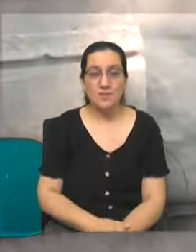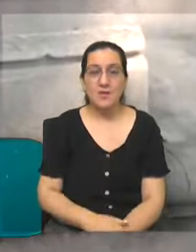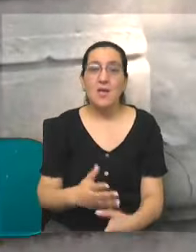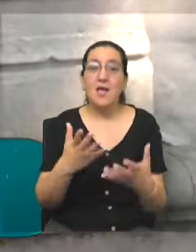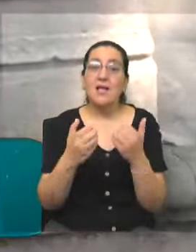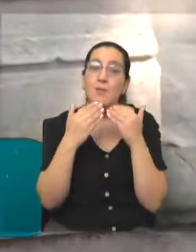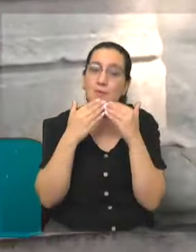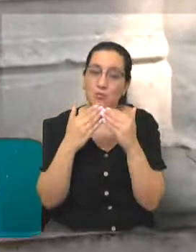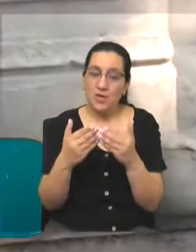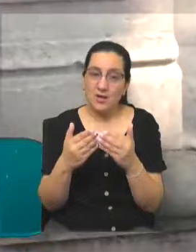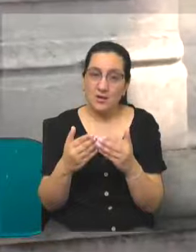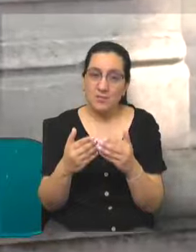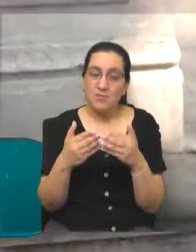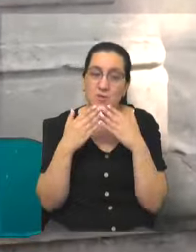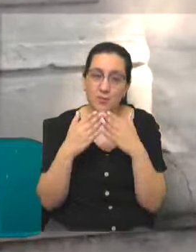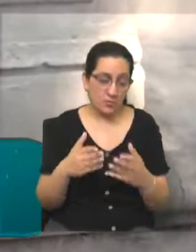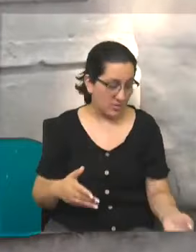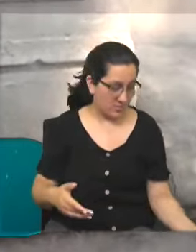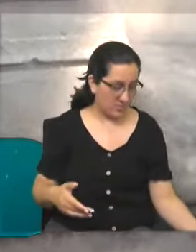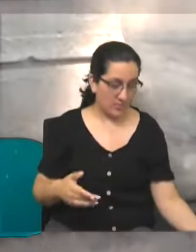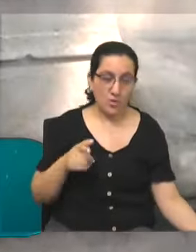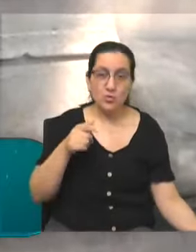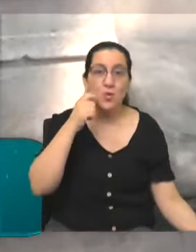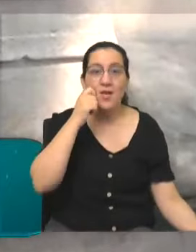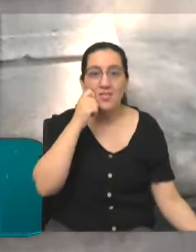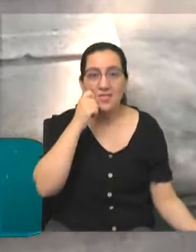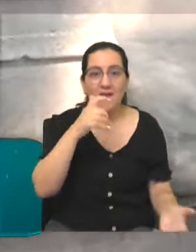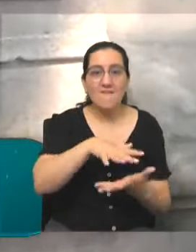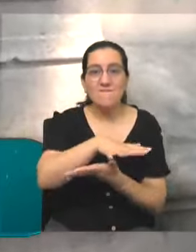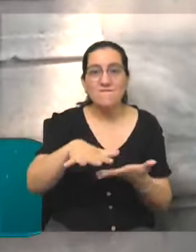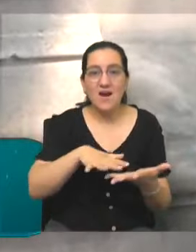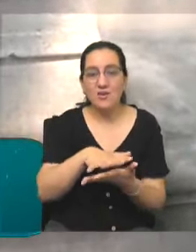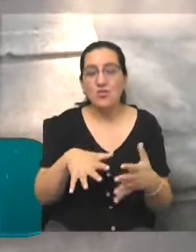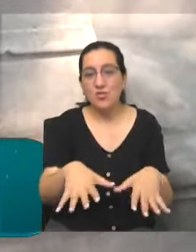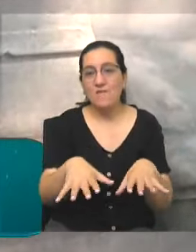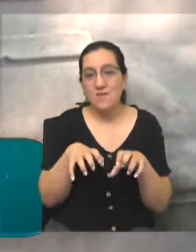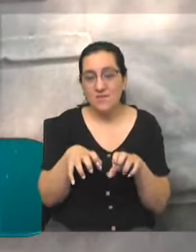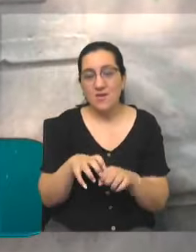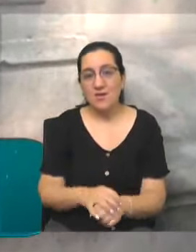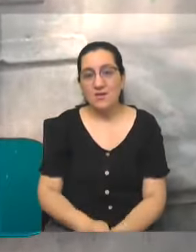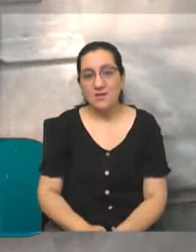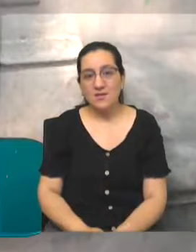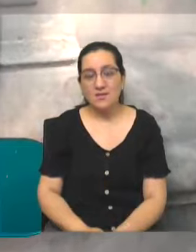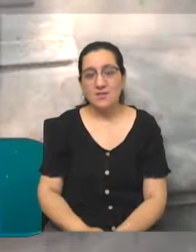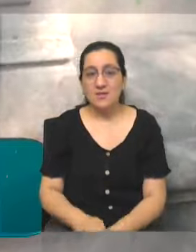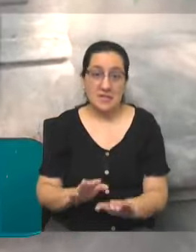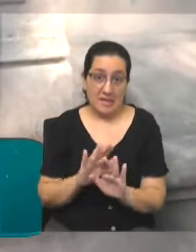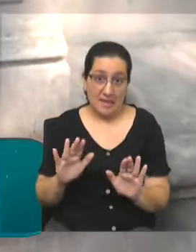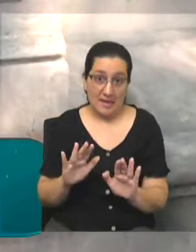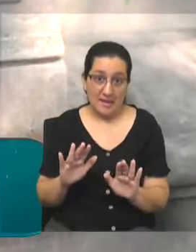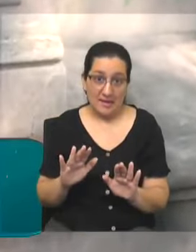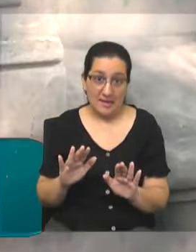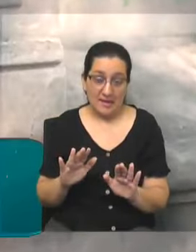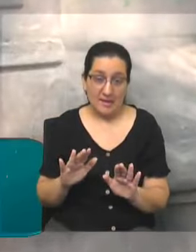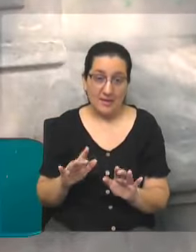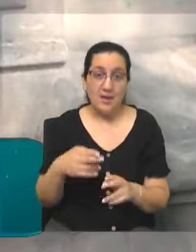queremos consultar, vecina. Le vamos a preguntar su edad, el barrio en el que reside. Y creo que es por ahí, Fito, ¿no? Es por ahí, porque